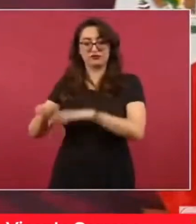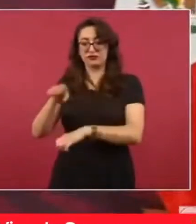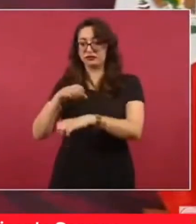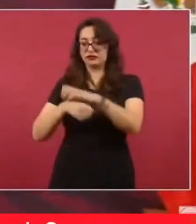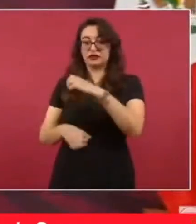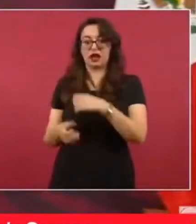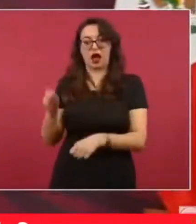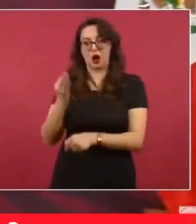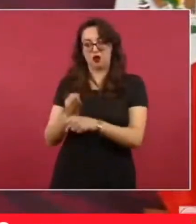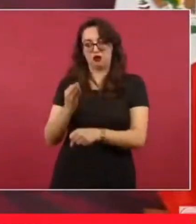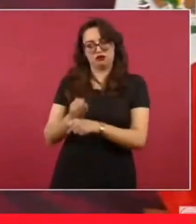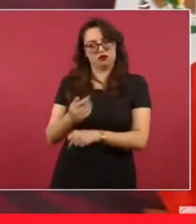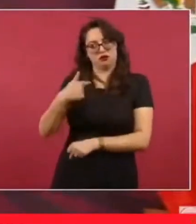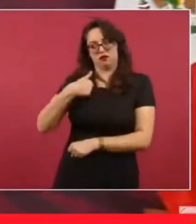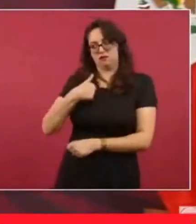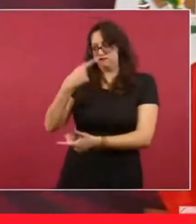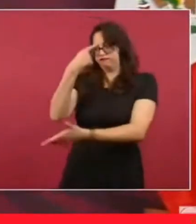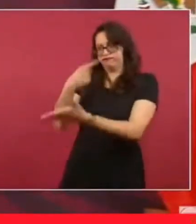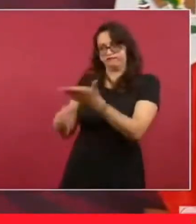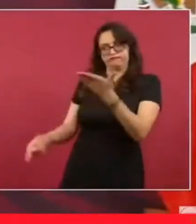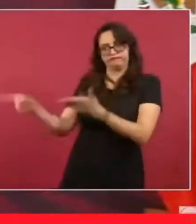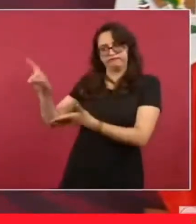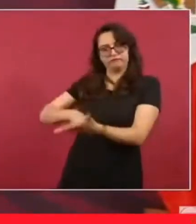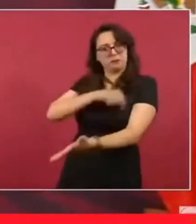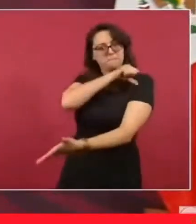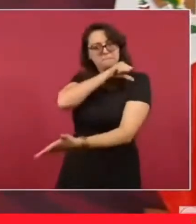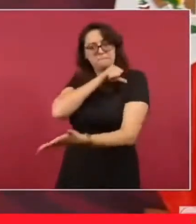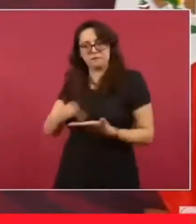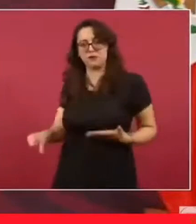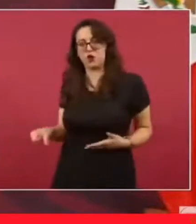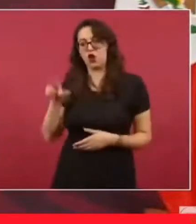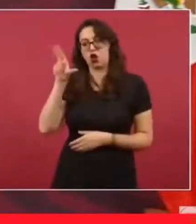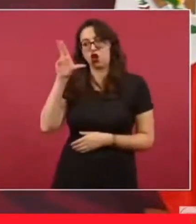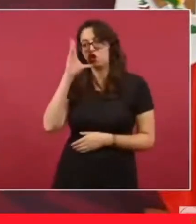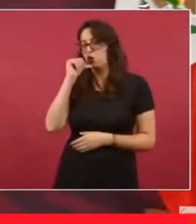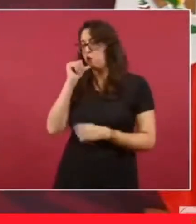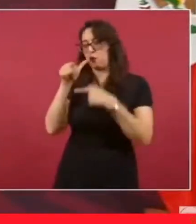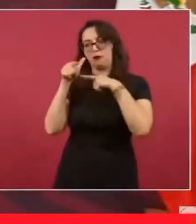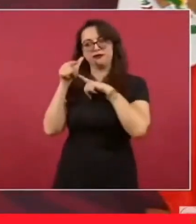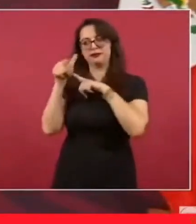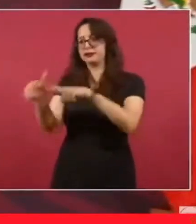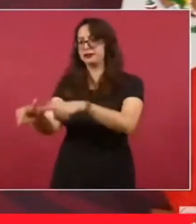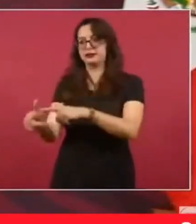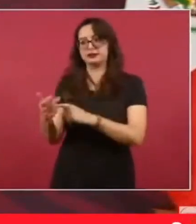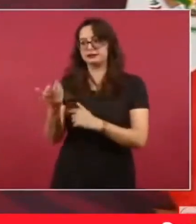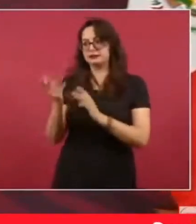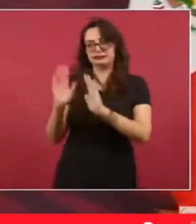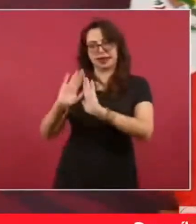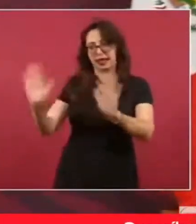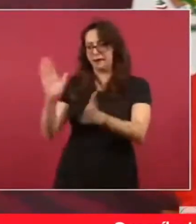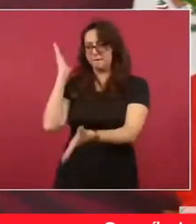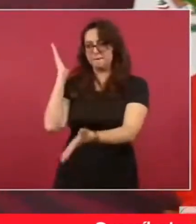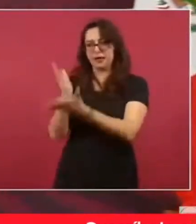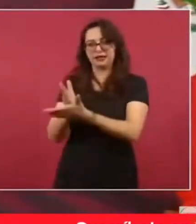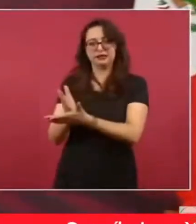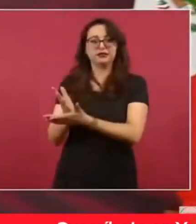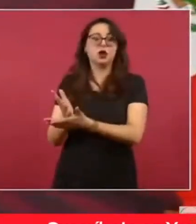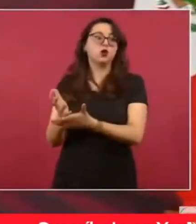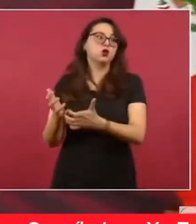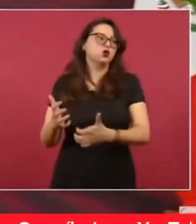entonces por eso están dale y dale y dale